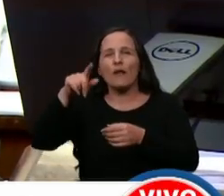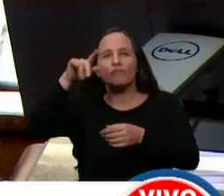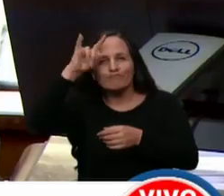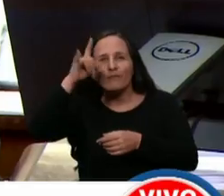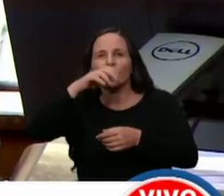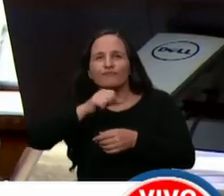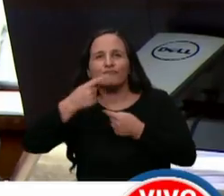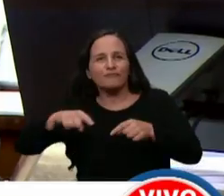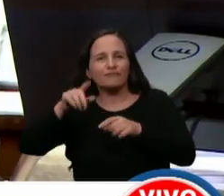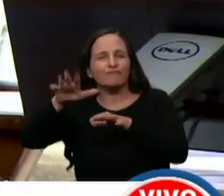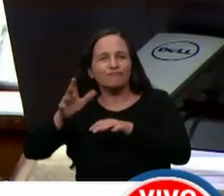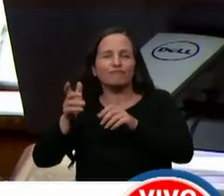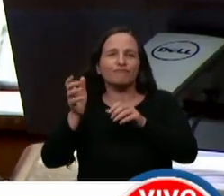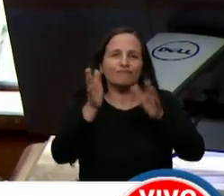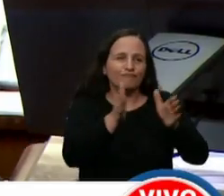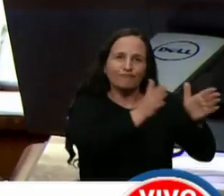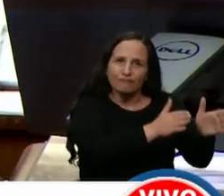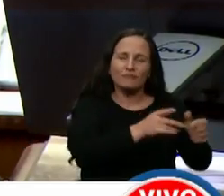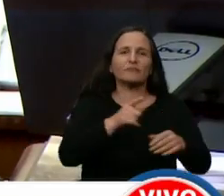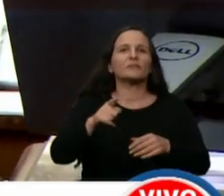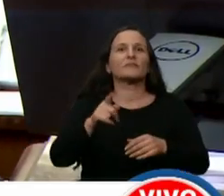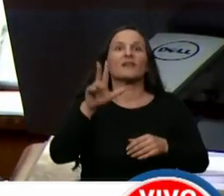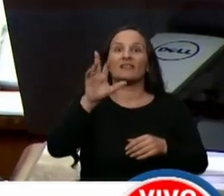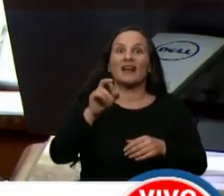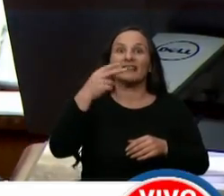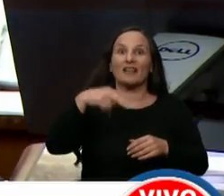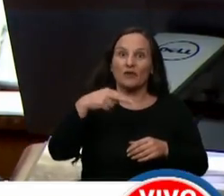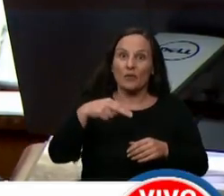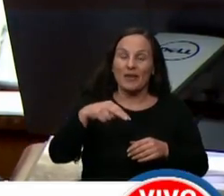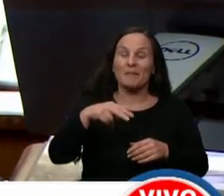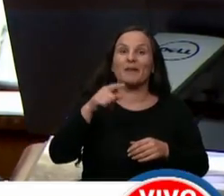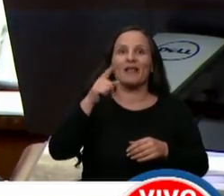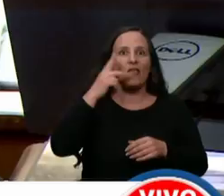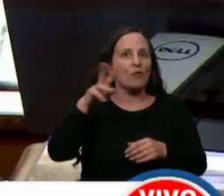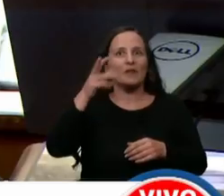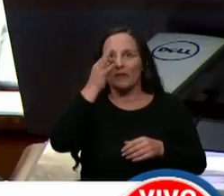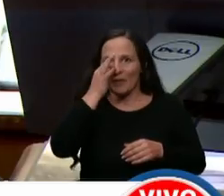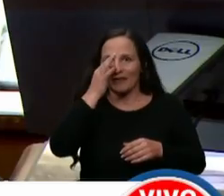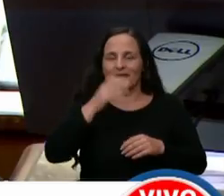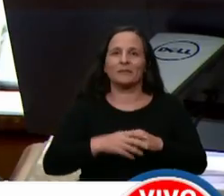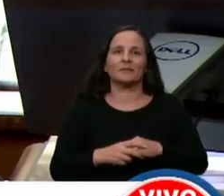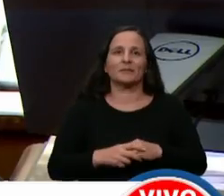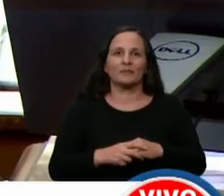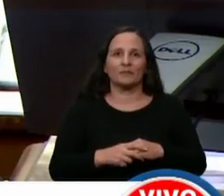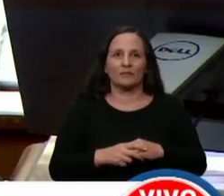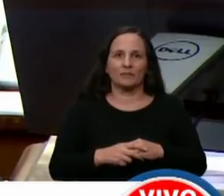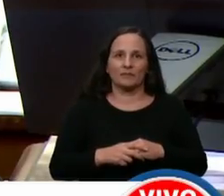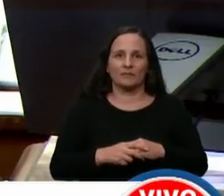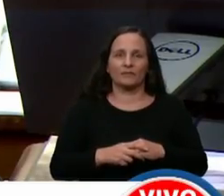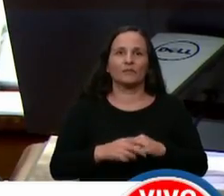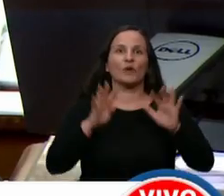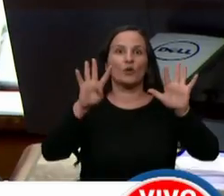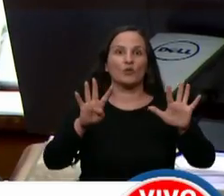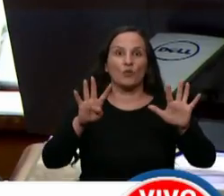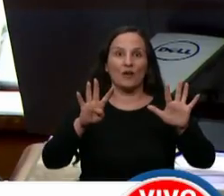al 30 de noviembre de 2020 expediente 37 de 2020 noveno